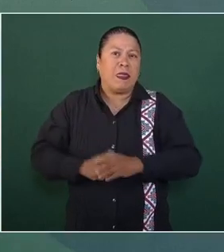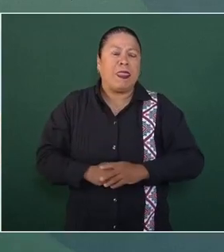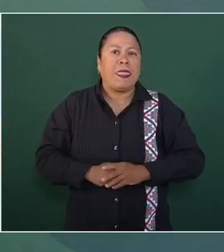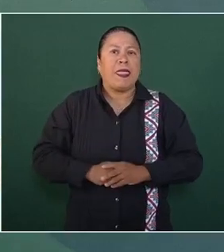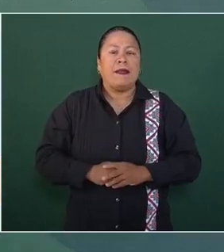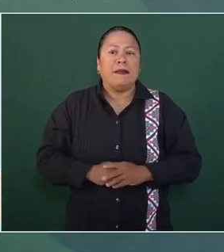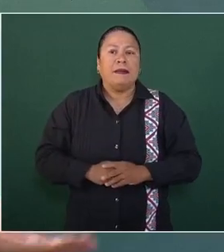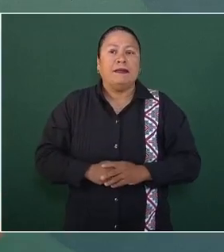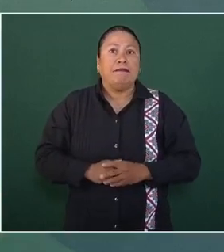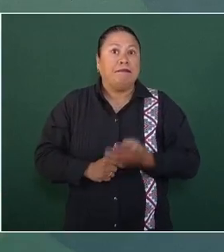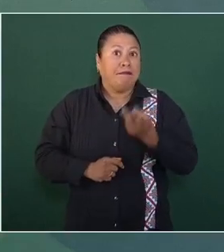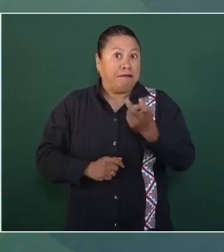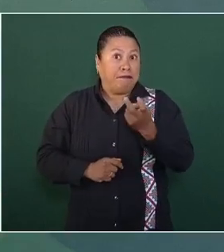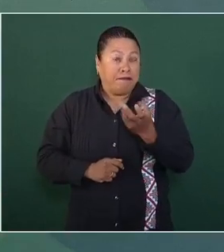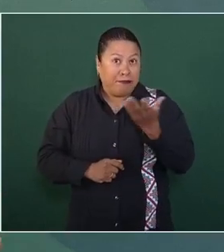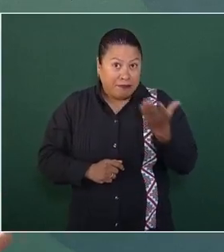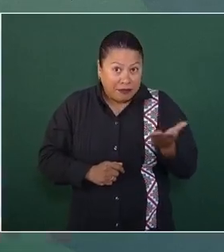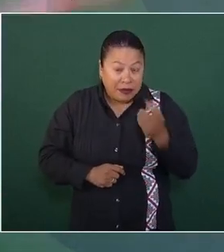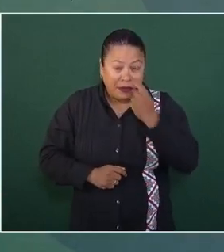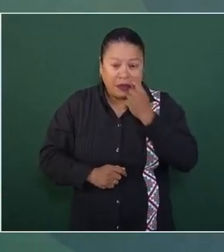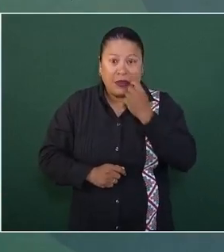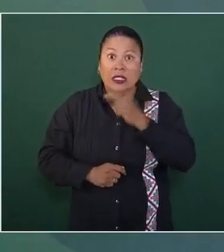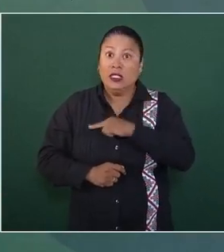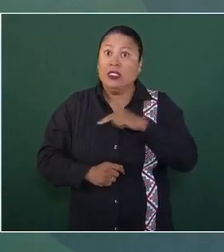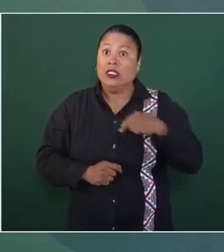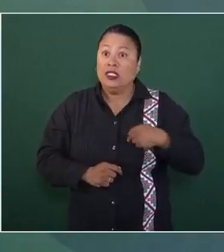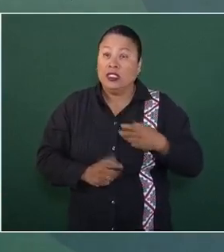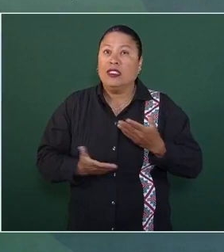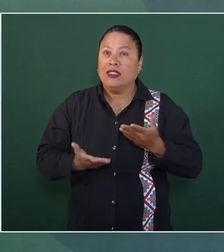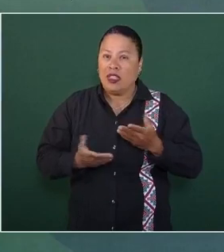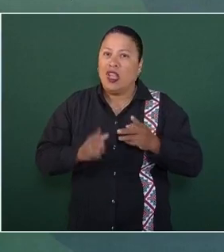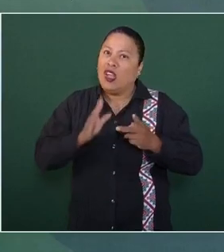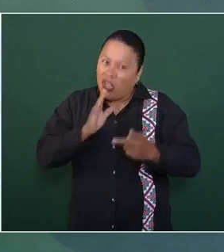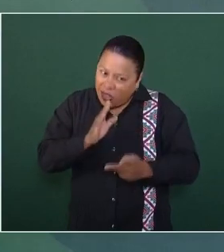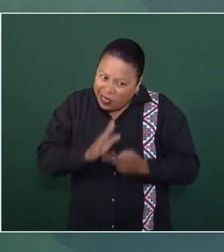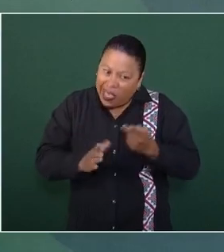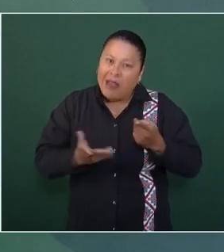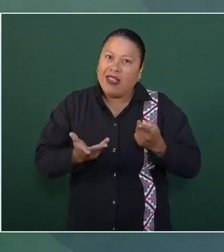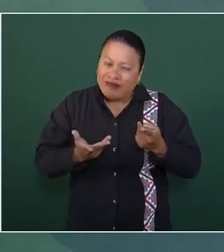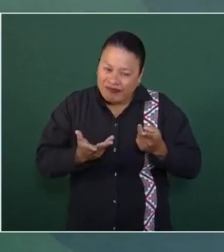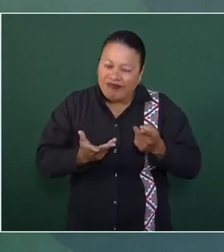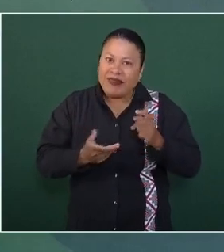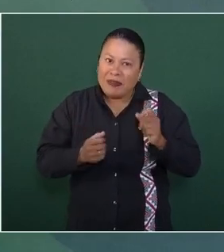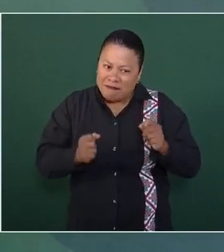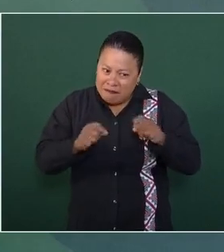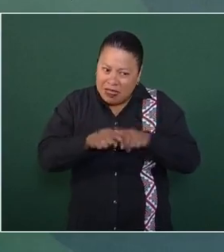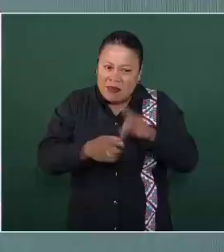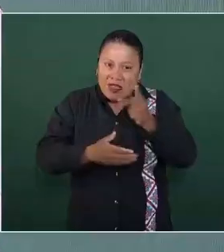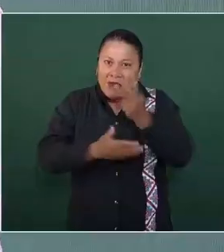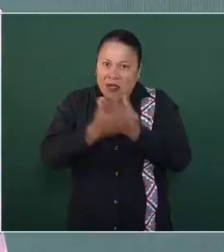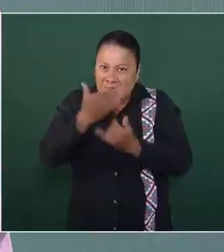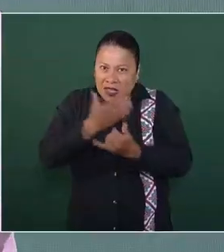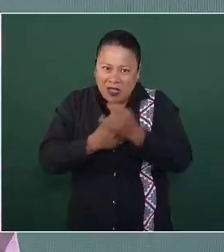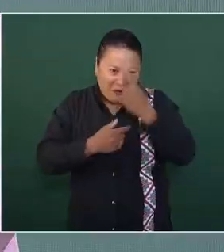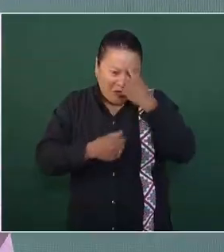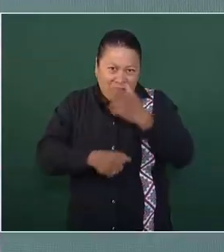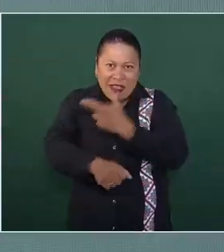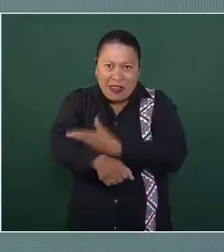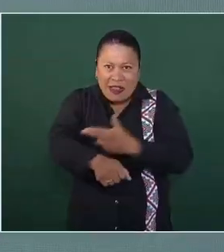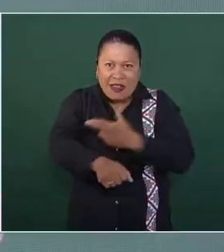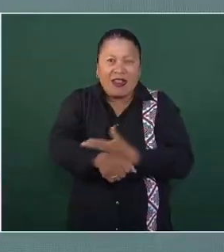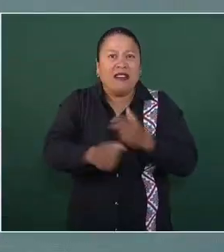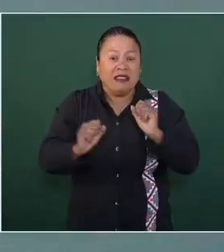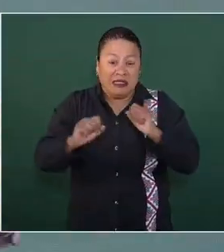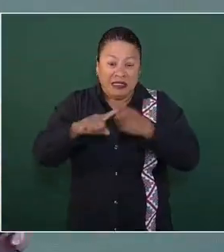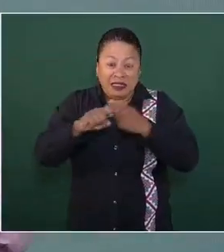de modo que cuando nosotros retomamos el antiguo proyecto de rehabilitar Salina